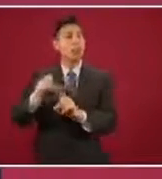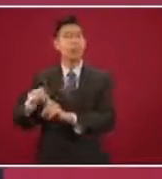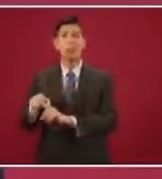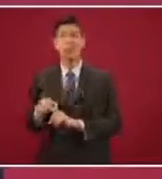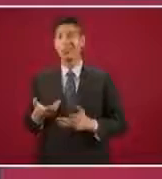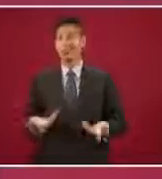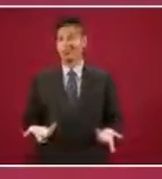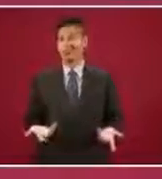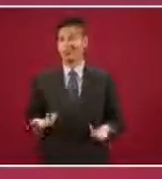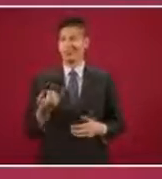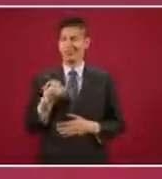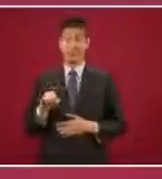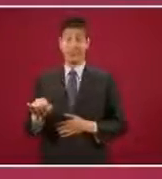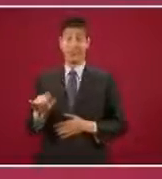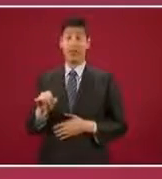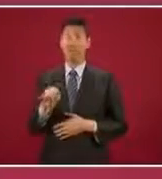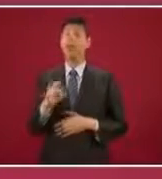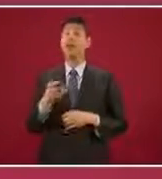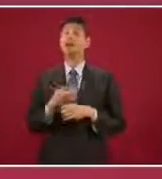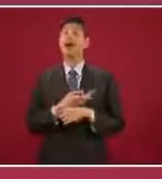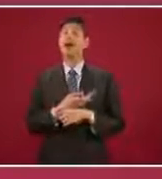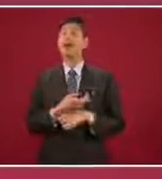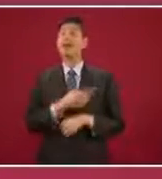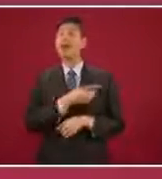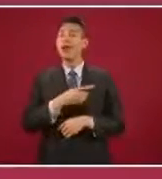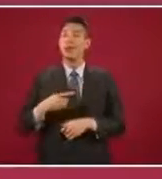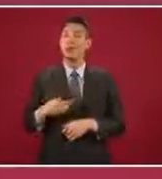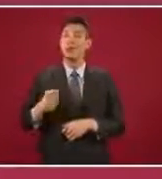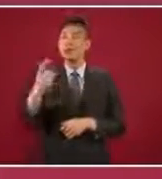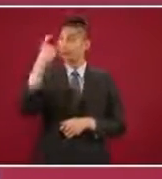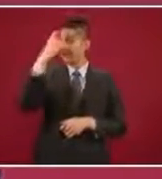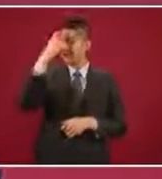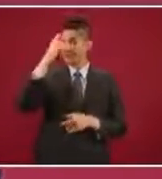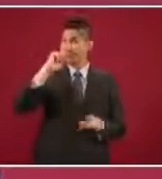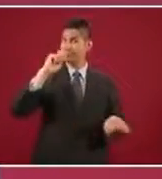Es que el cambio de mentalidad